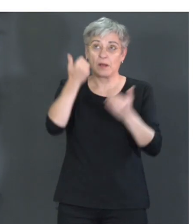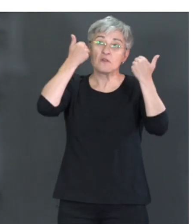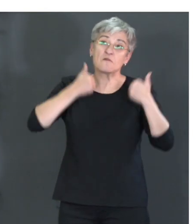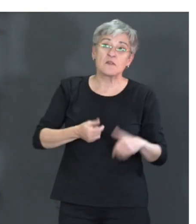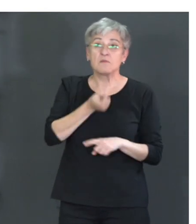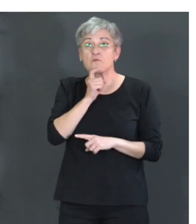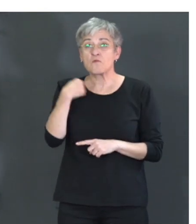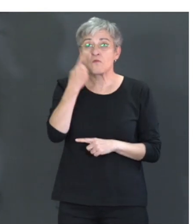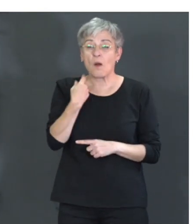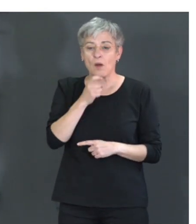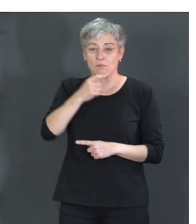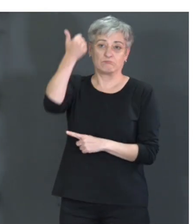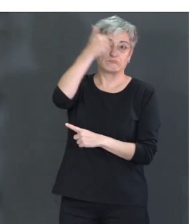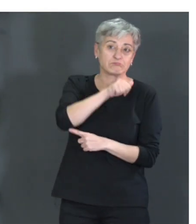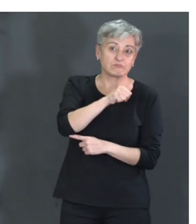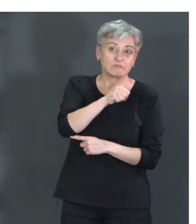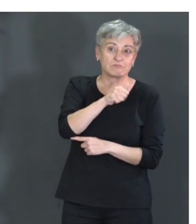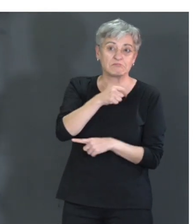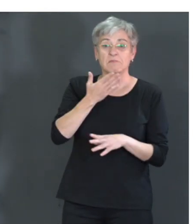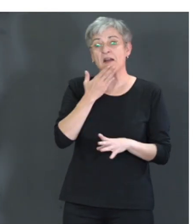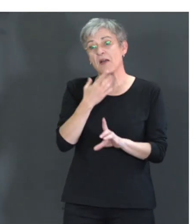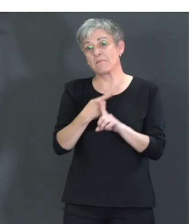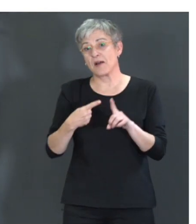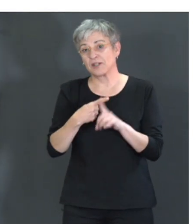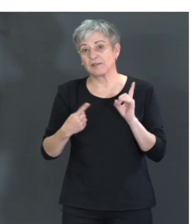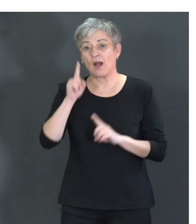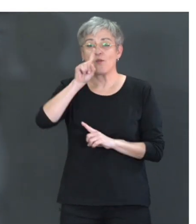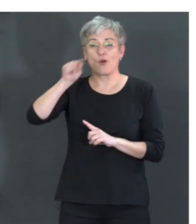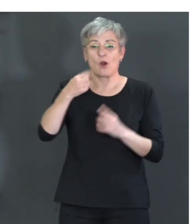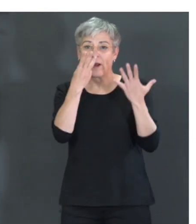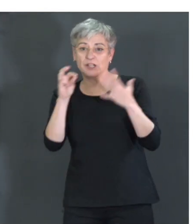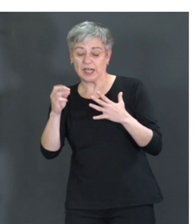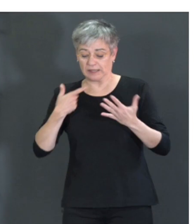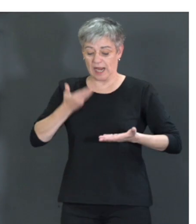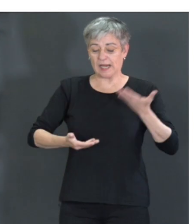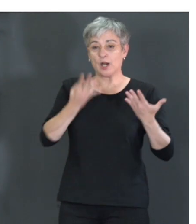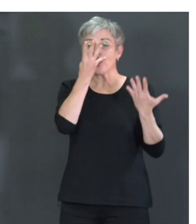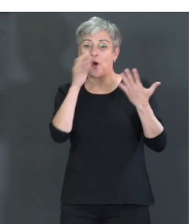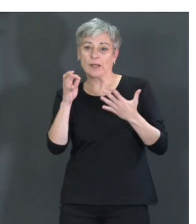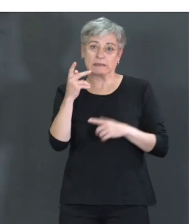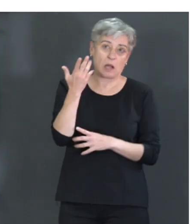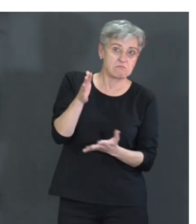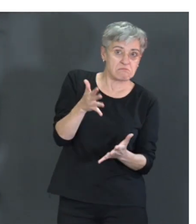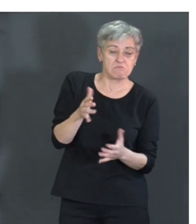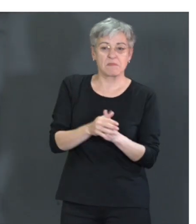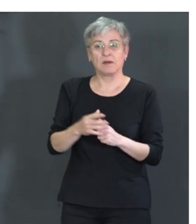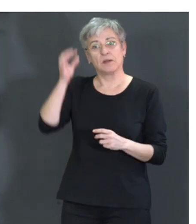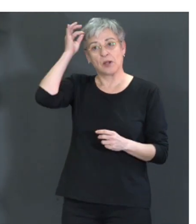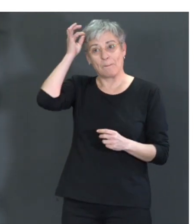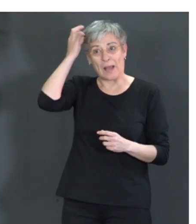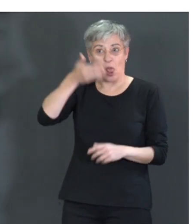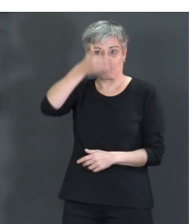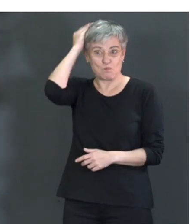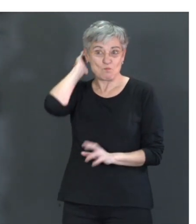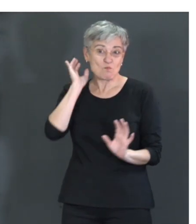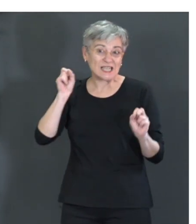describiría como un varón de mediana edad, 1,80, unos 90 kilos de peso y de pelo ausente.